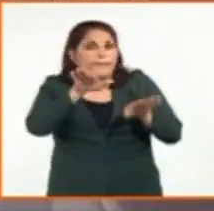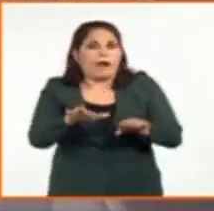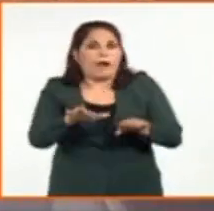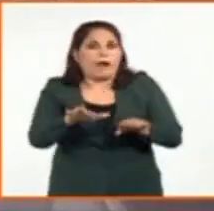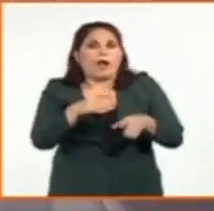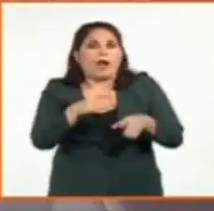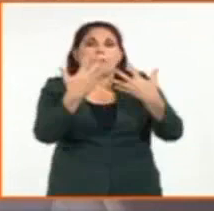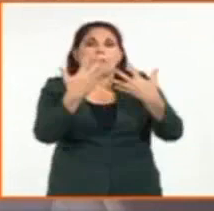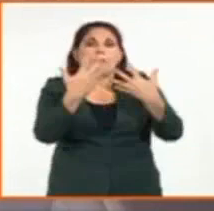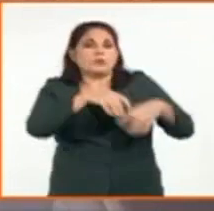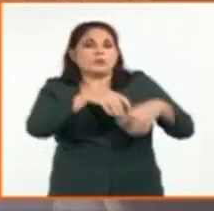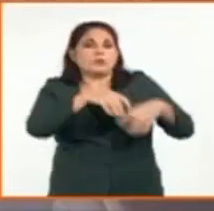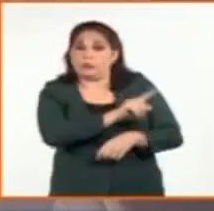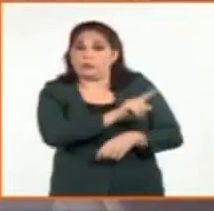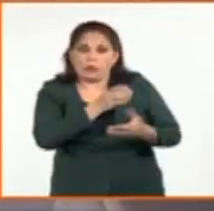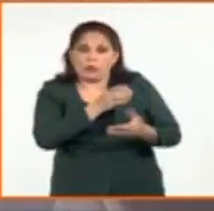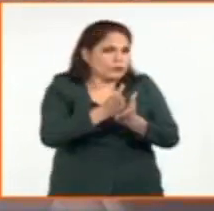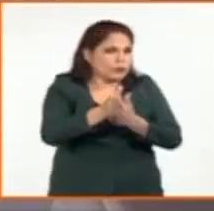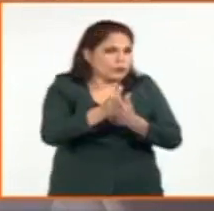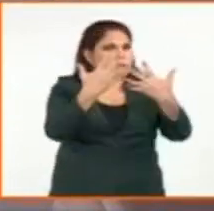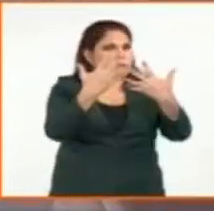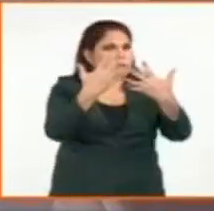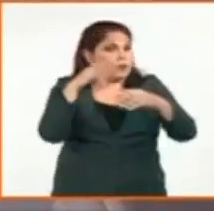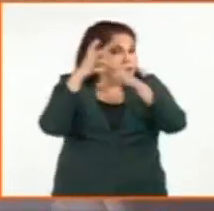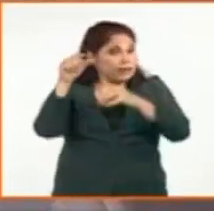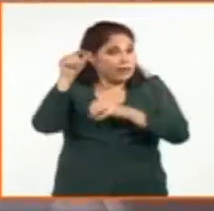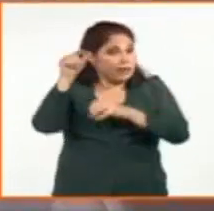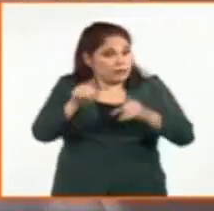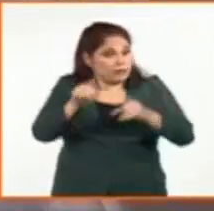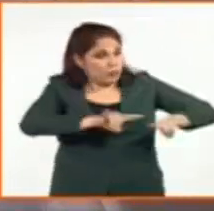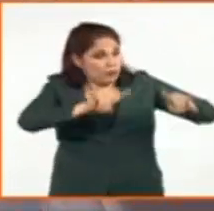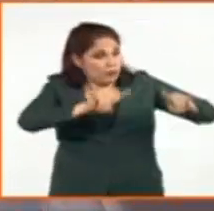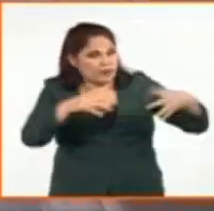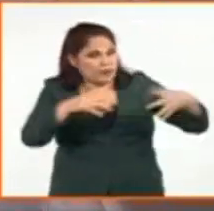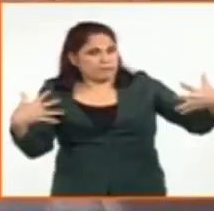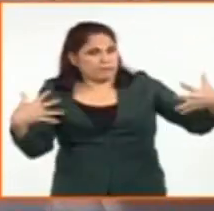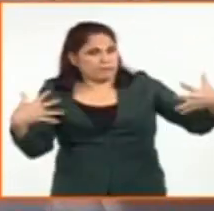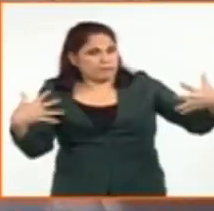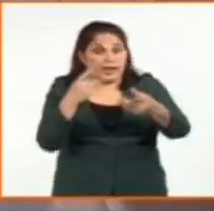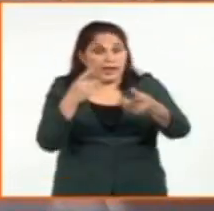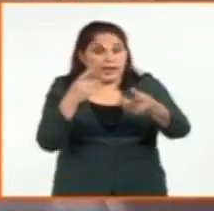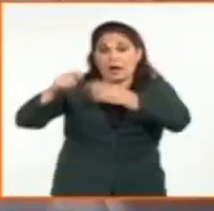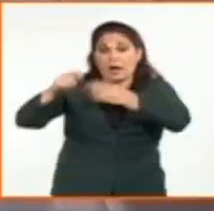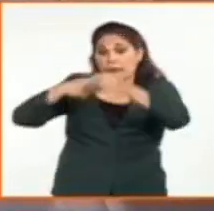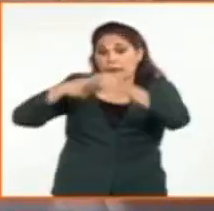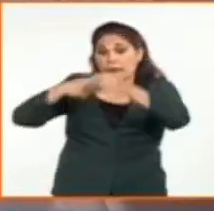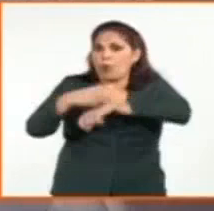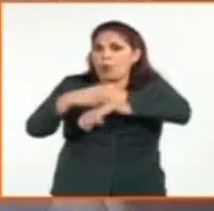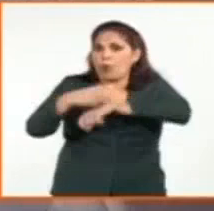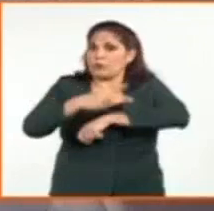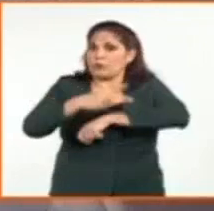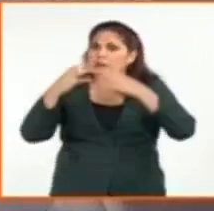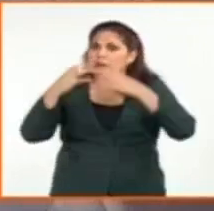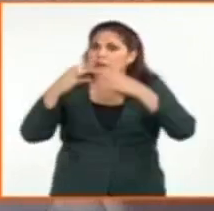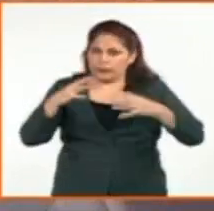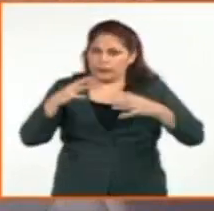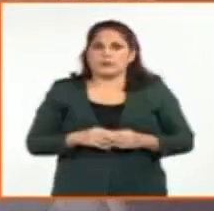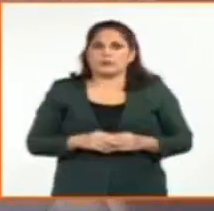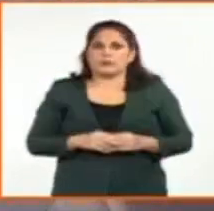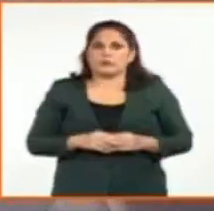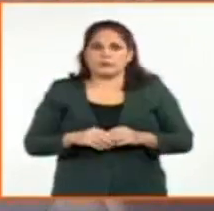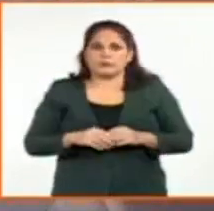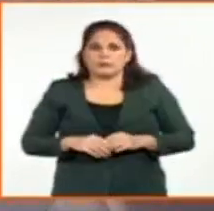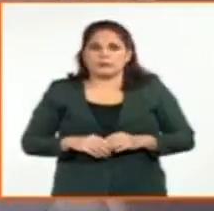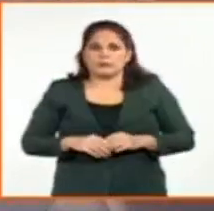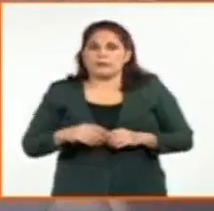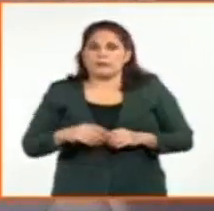para desarrollarse y aplicar ciencia e innovación en todas las cosas. Y las exportaciones, por supuesto, es otro de los elementos importantes que tienen que ser